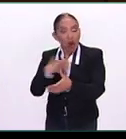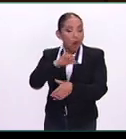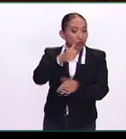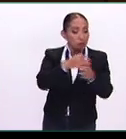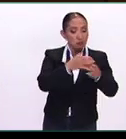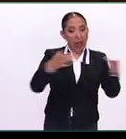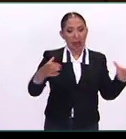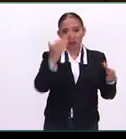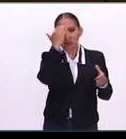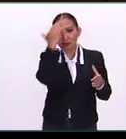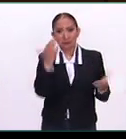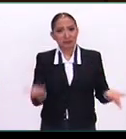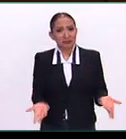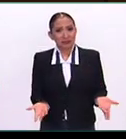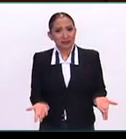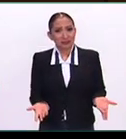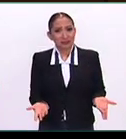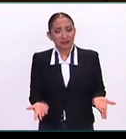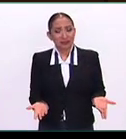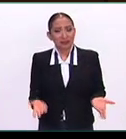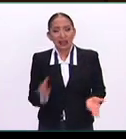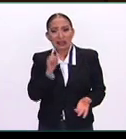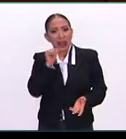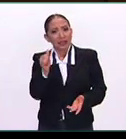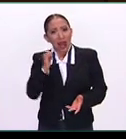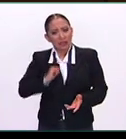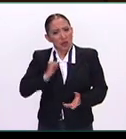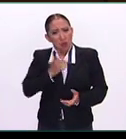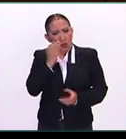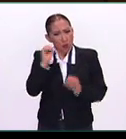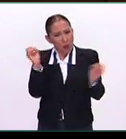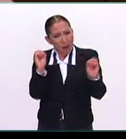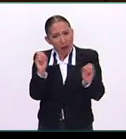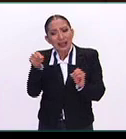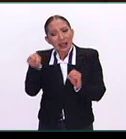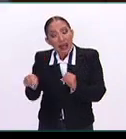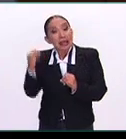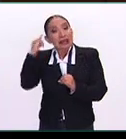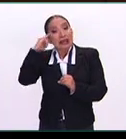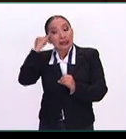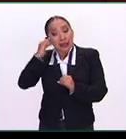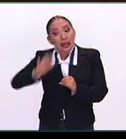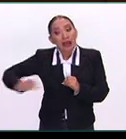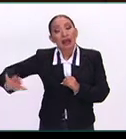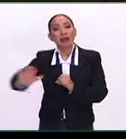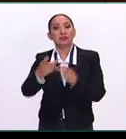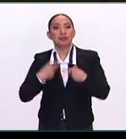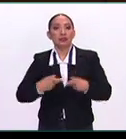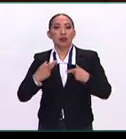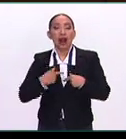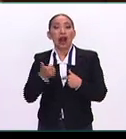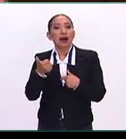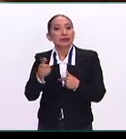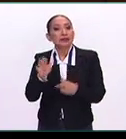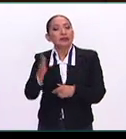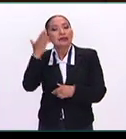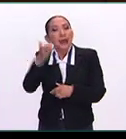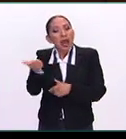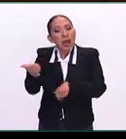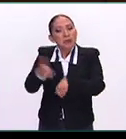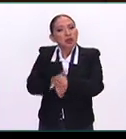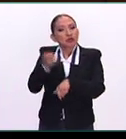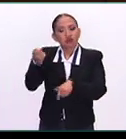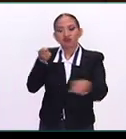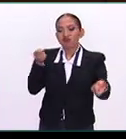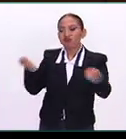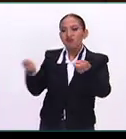monstruos espantosos, ¿no? O sea que nada de primitivo. Los indígenas tienen ese sentido y saben